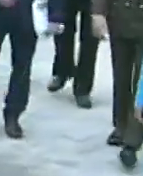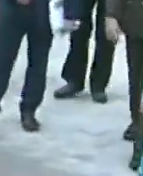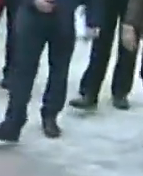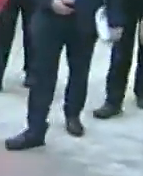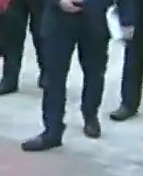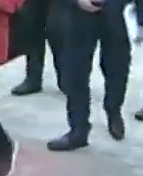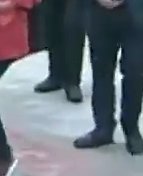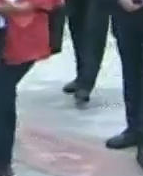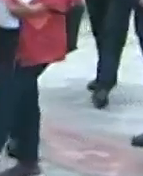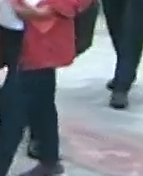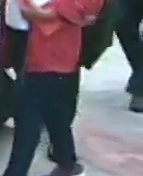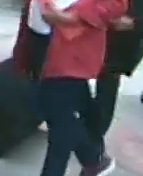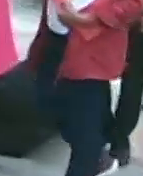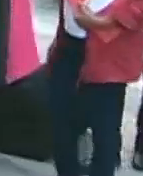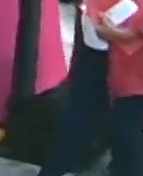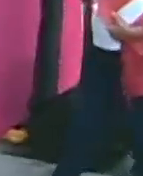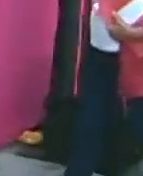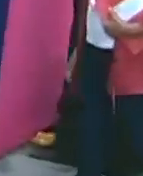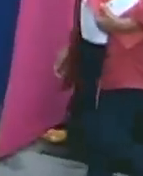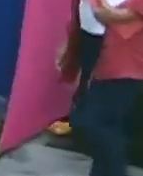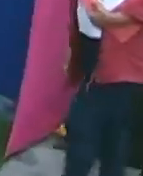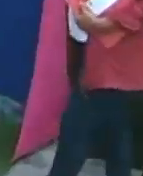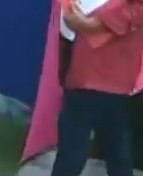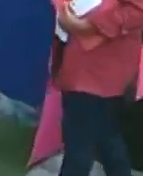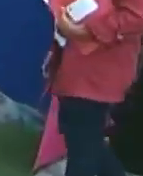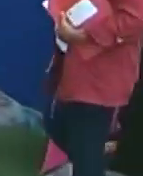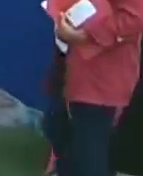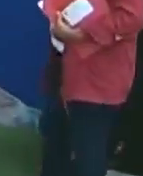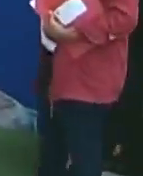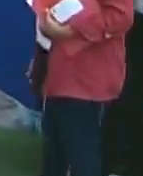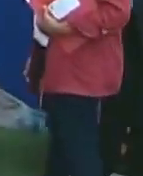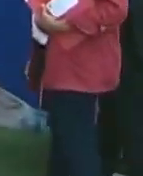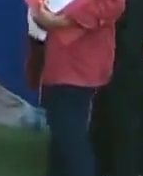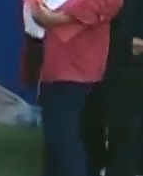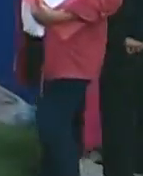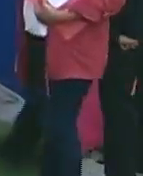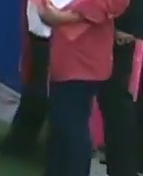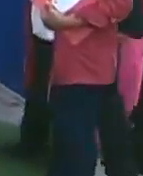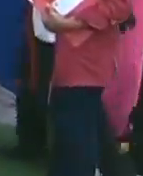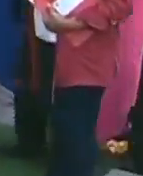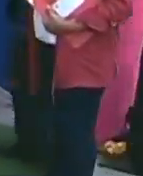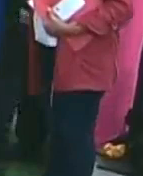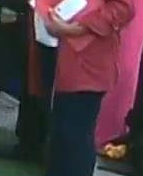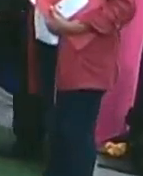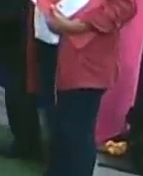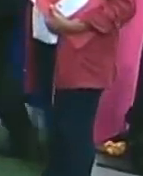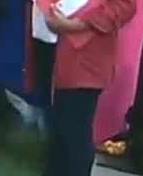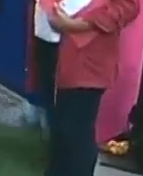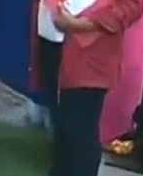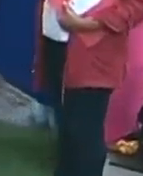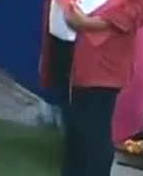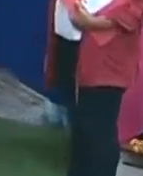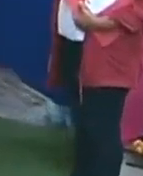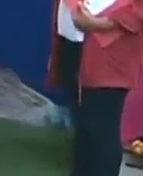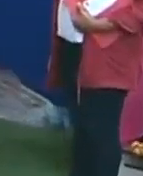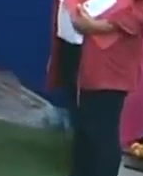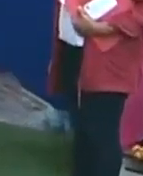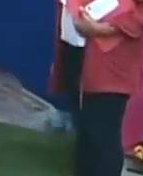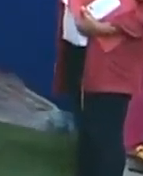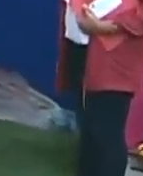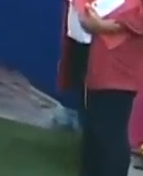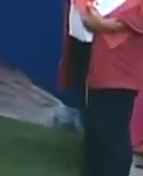batalla antiimperialista, la construcción del socialismo del siglo XXI con la visión del comandante eterno Hugo Chávez. Allí saluda